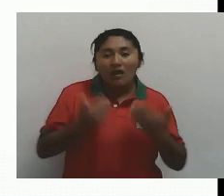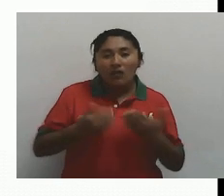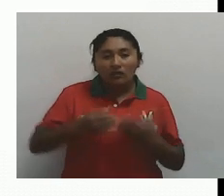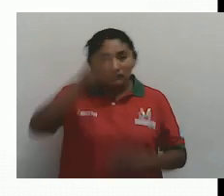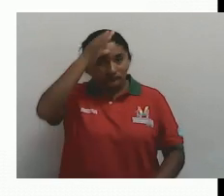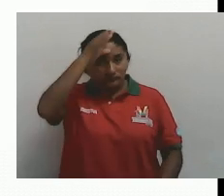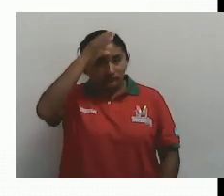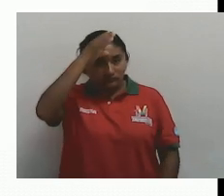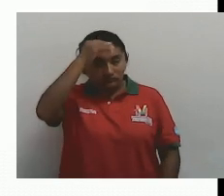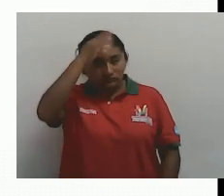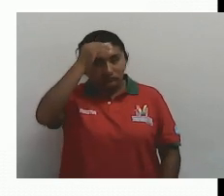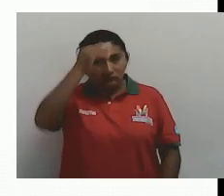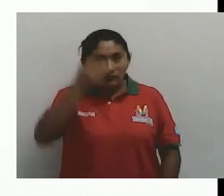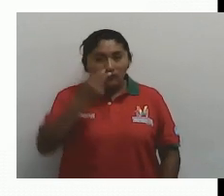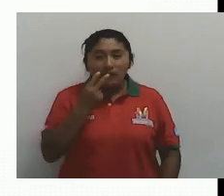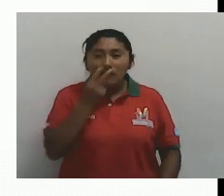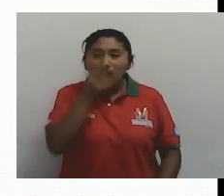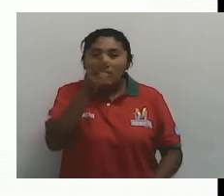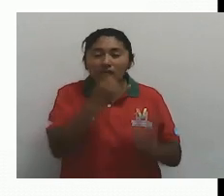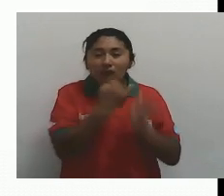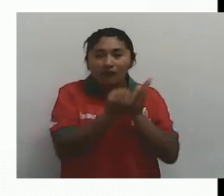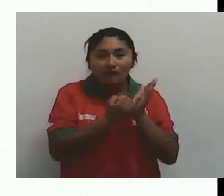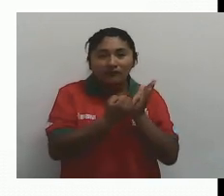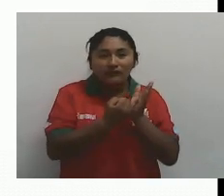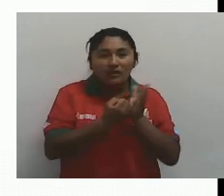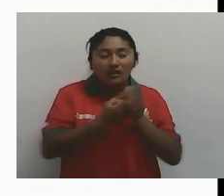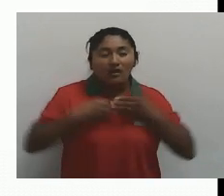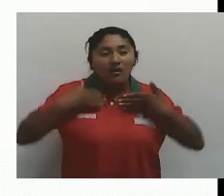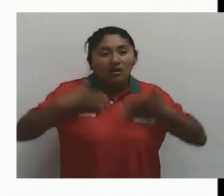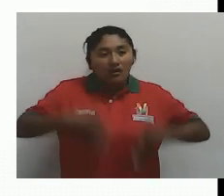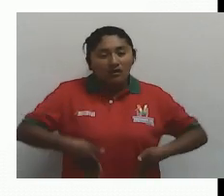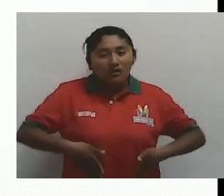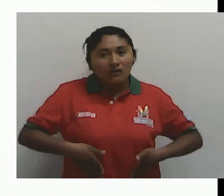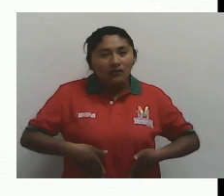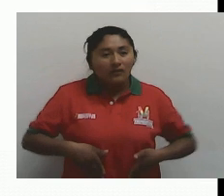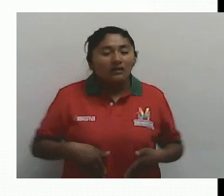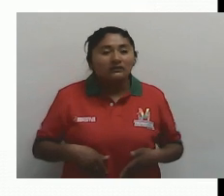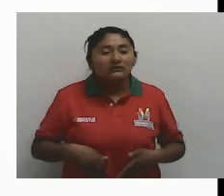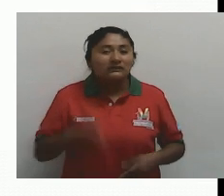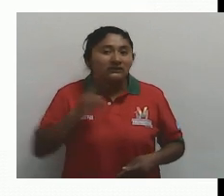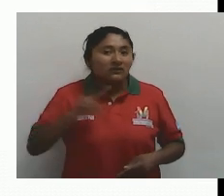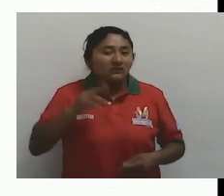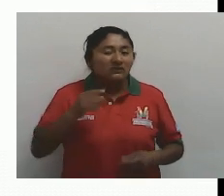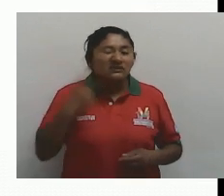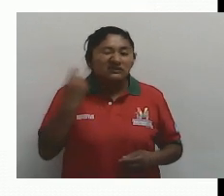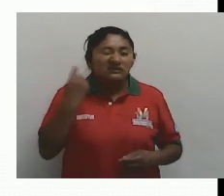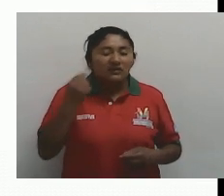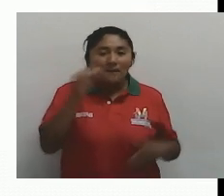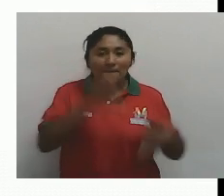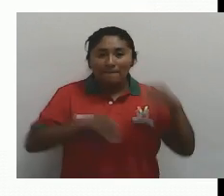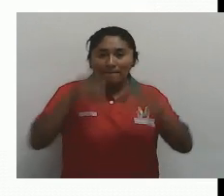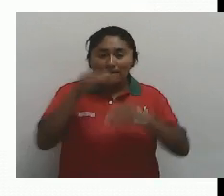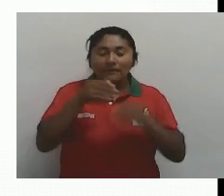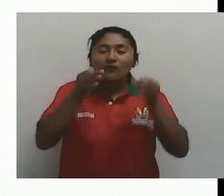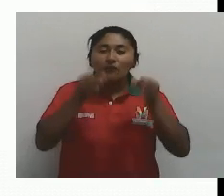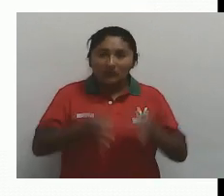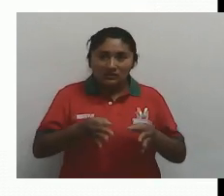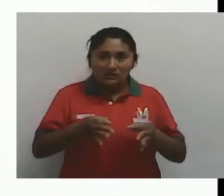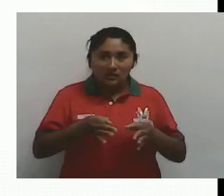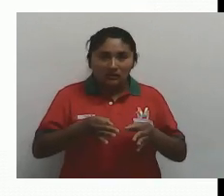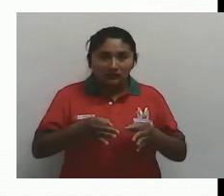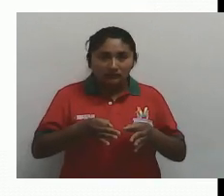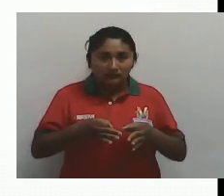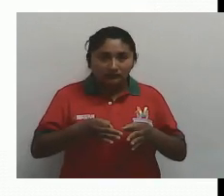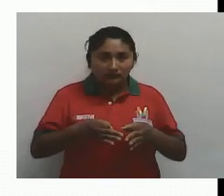vemos, esa es la malla que generalmente se usan en los campeonatos oficiales. Pero sí hay los que todavía son vigentes, que son los que